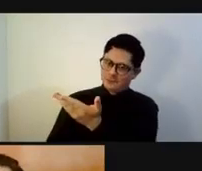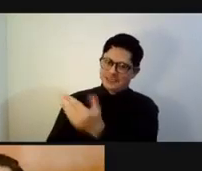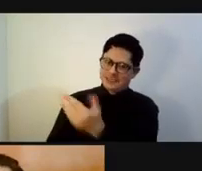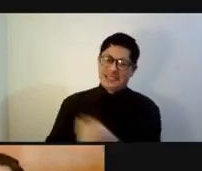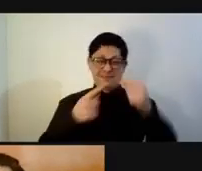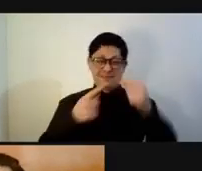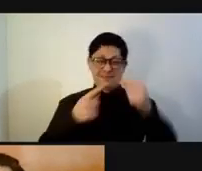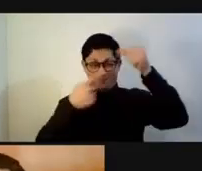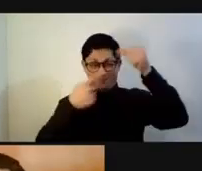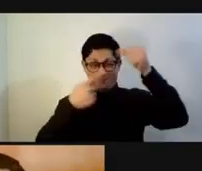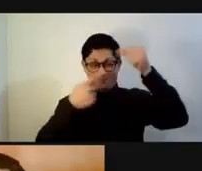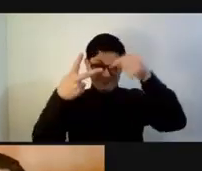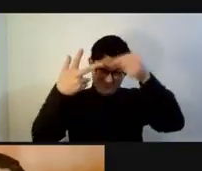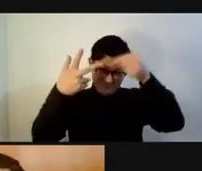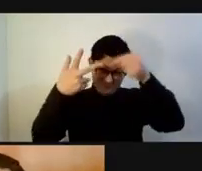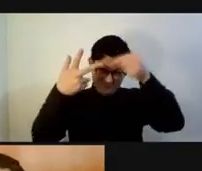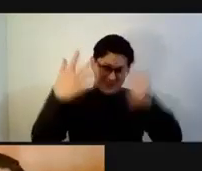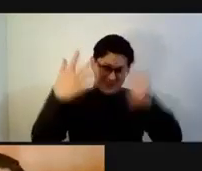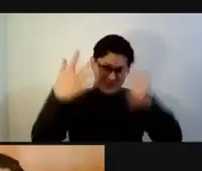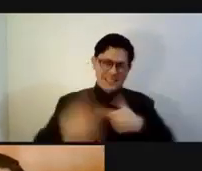tanta inexactitudes.